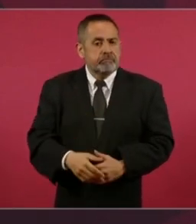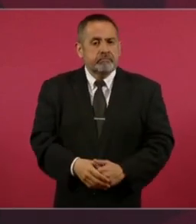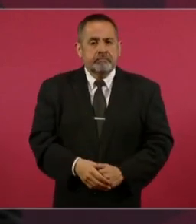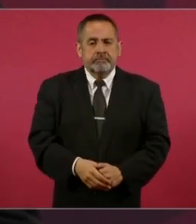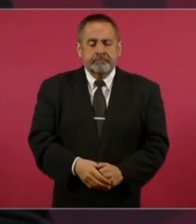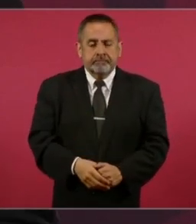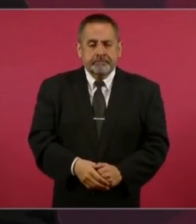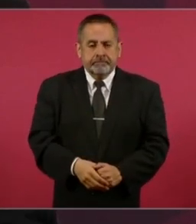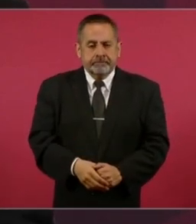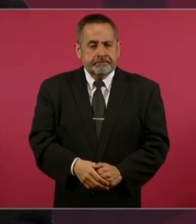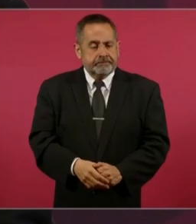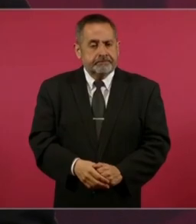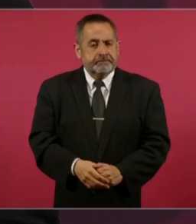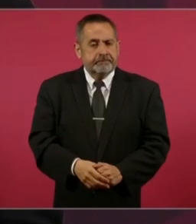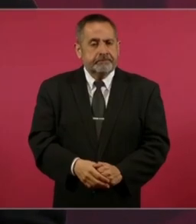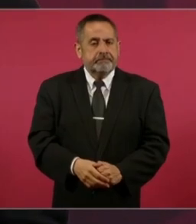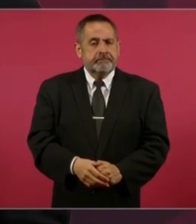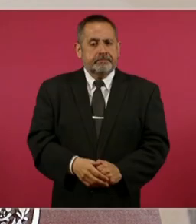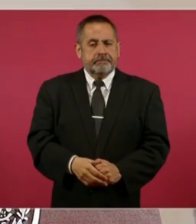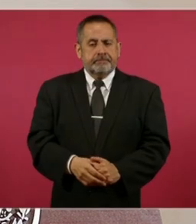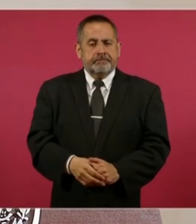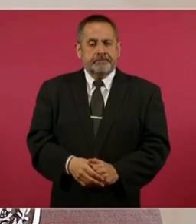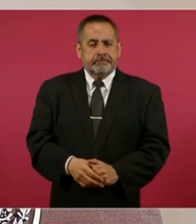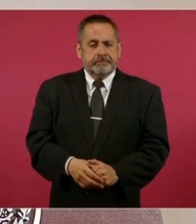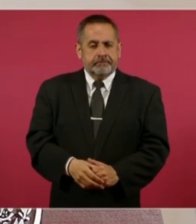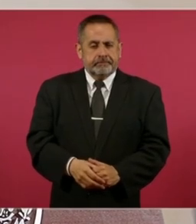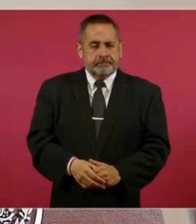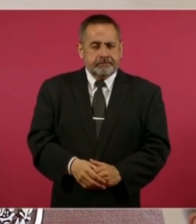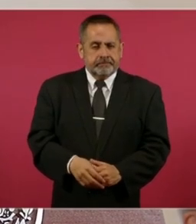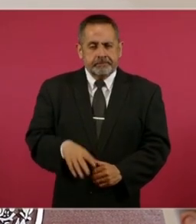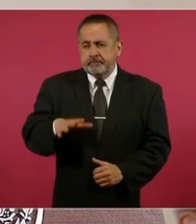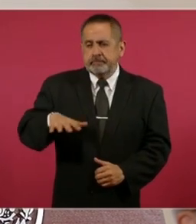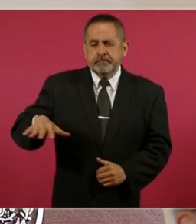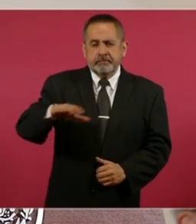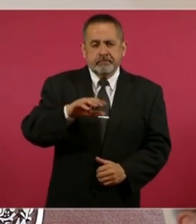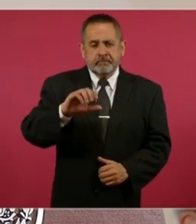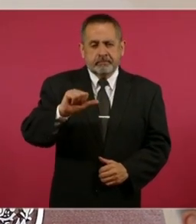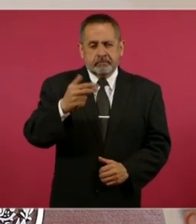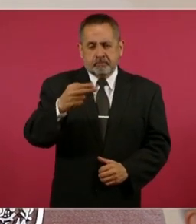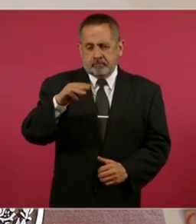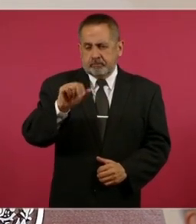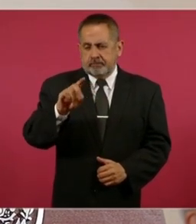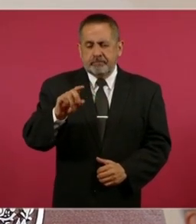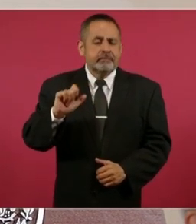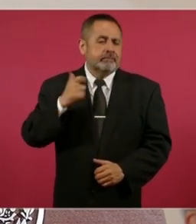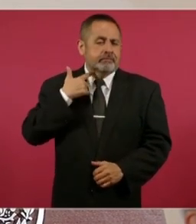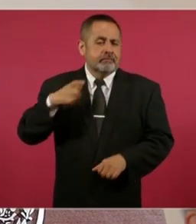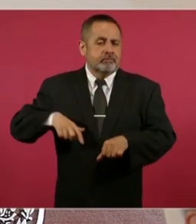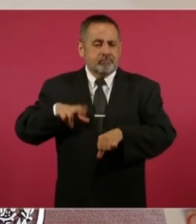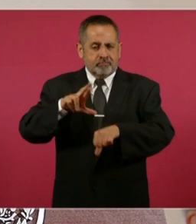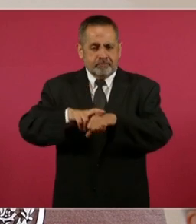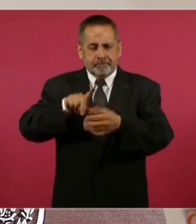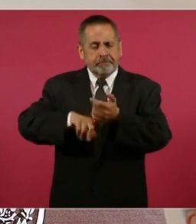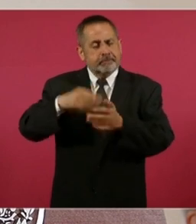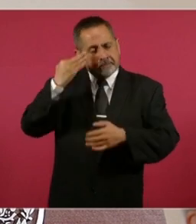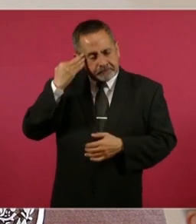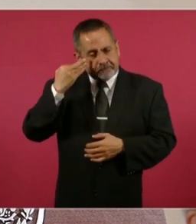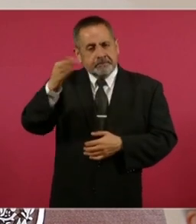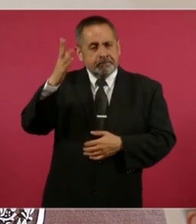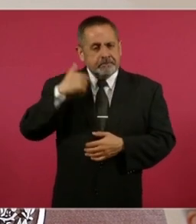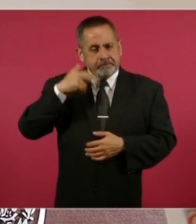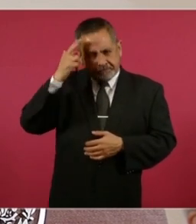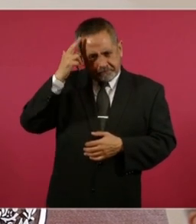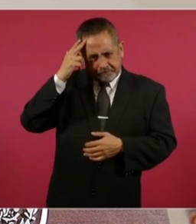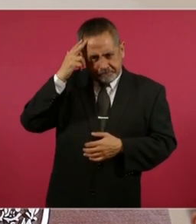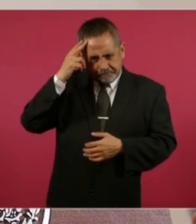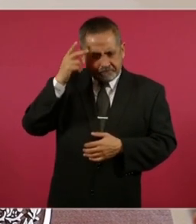aada era gobernador de Chihuahua del Porfiriato